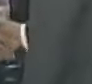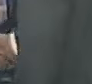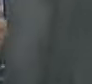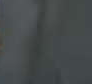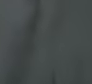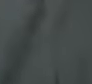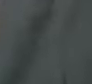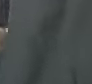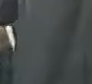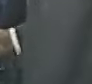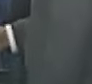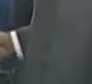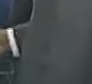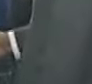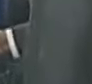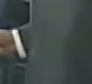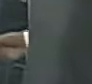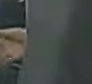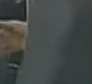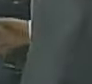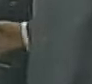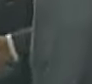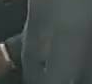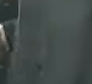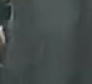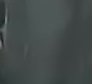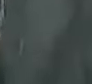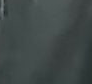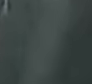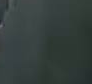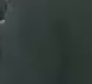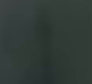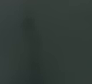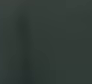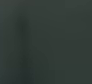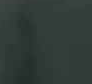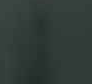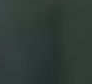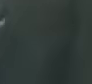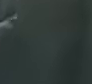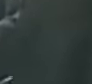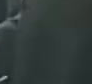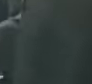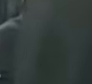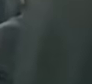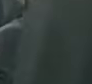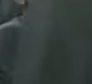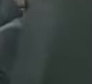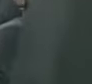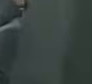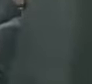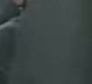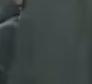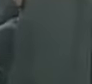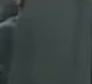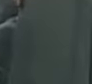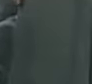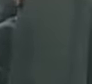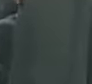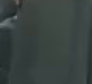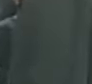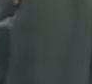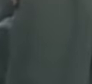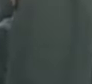papel importante en esta nueva página de la historia en la recuperación de un territorio que siempre será parte